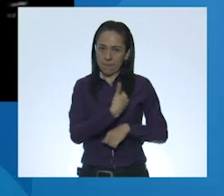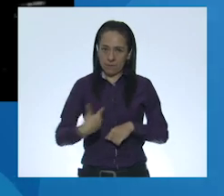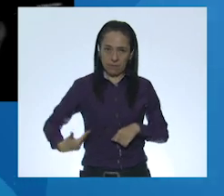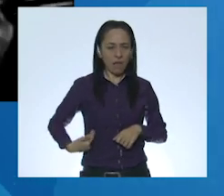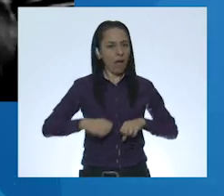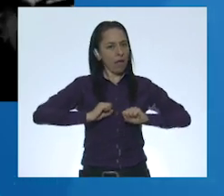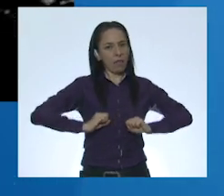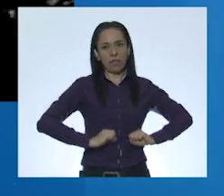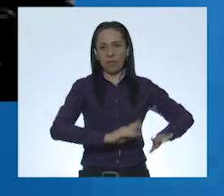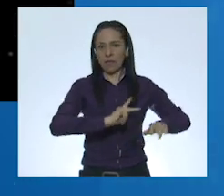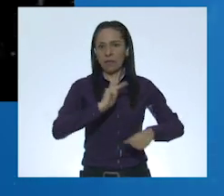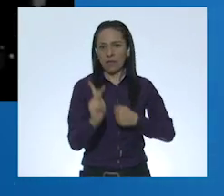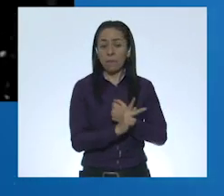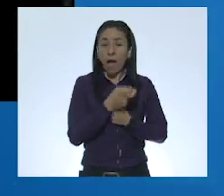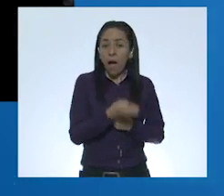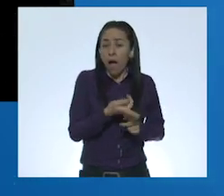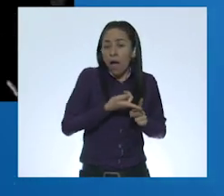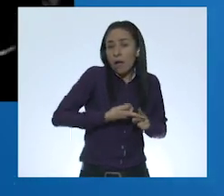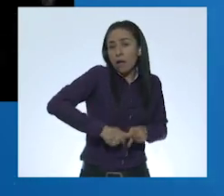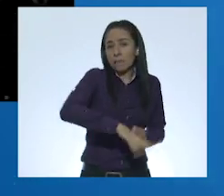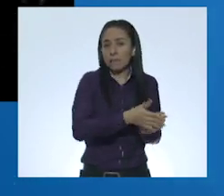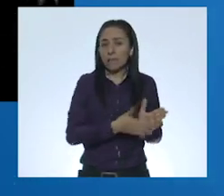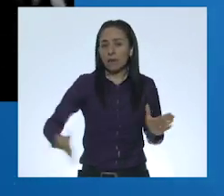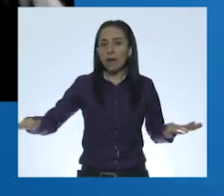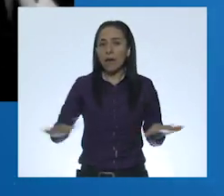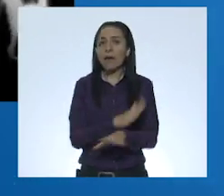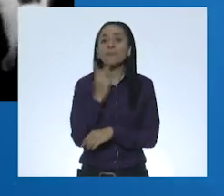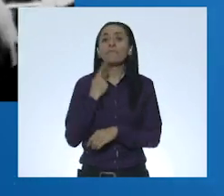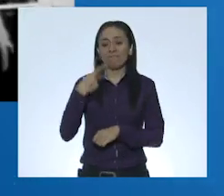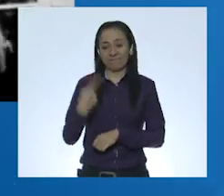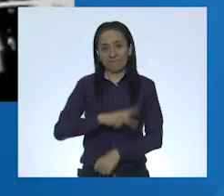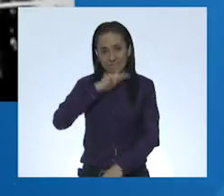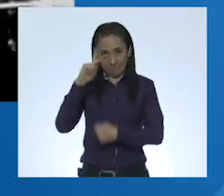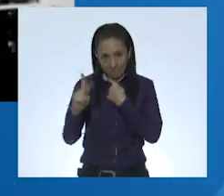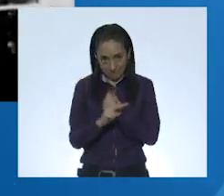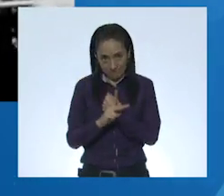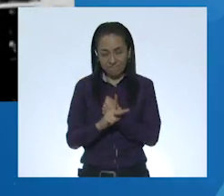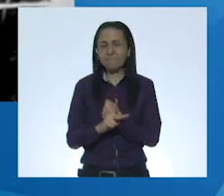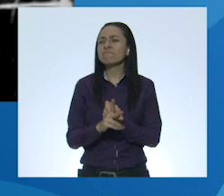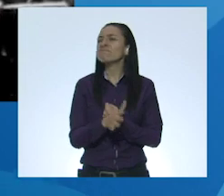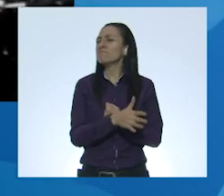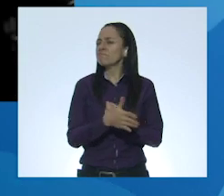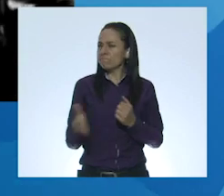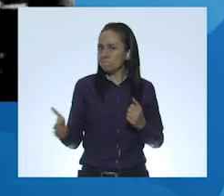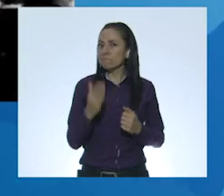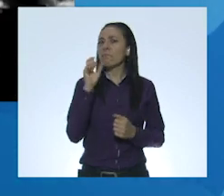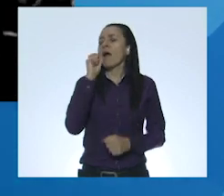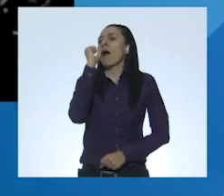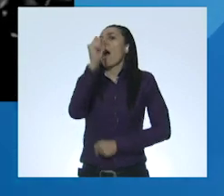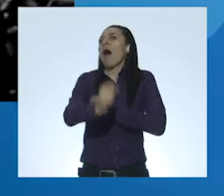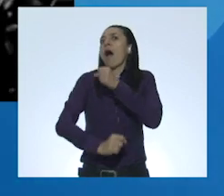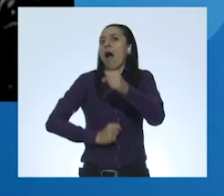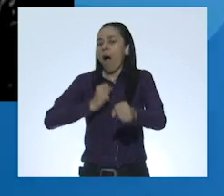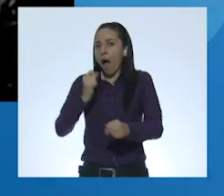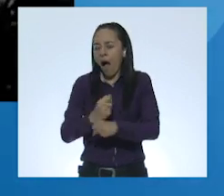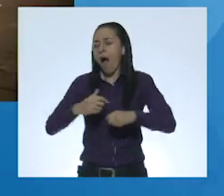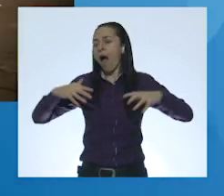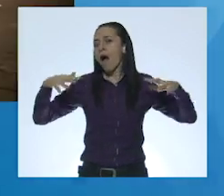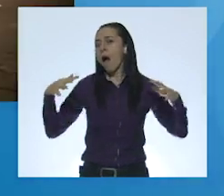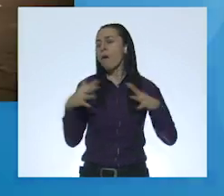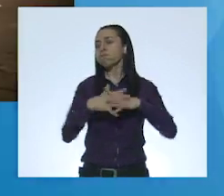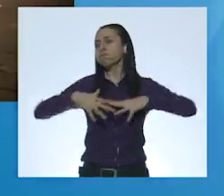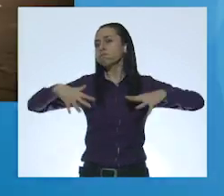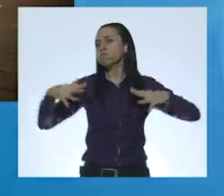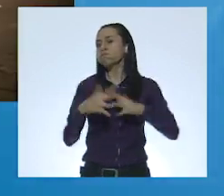Así, comenzó una nueva vida política para el país, marcada por casi 20 años de conflictos armados.